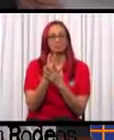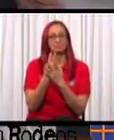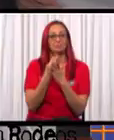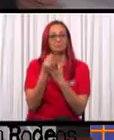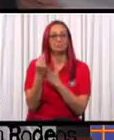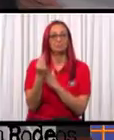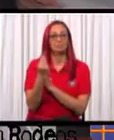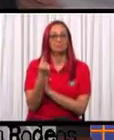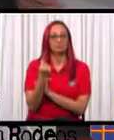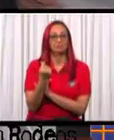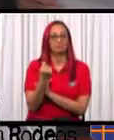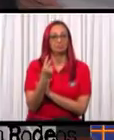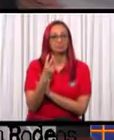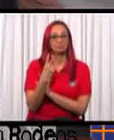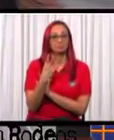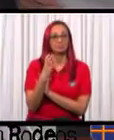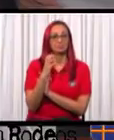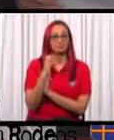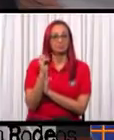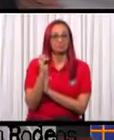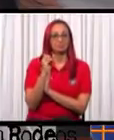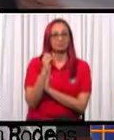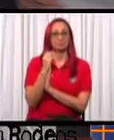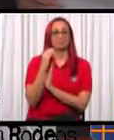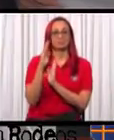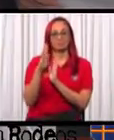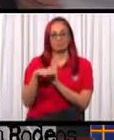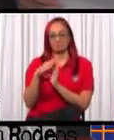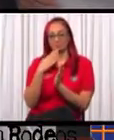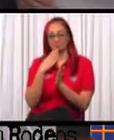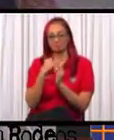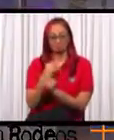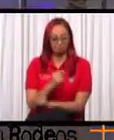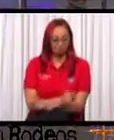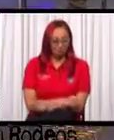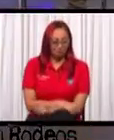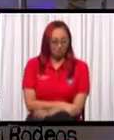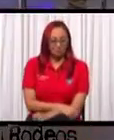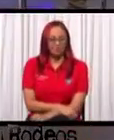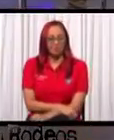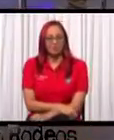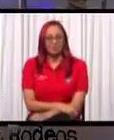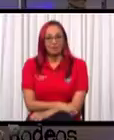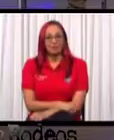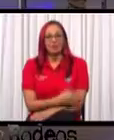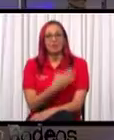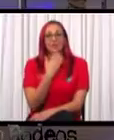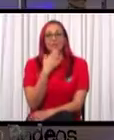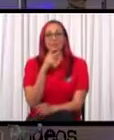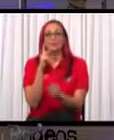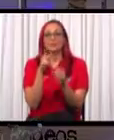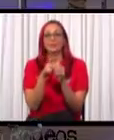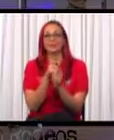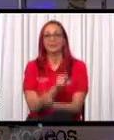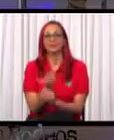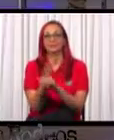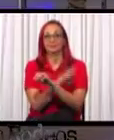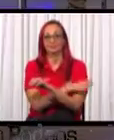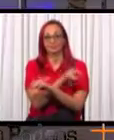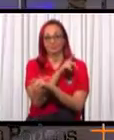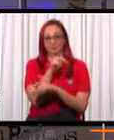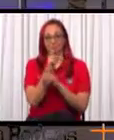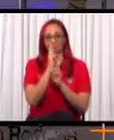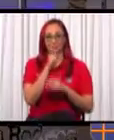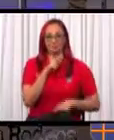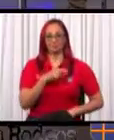un 25% mucho más barato. Buenas noches. No, muy buenas noches, don Dagoberto. Gracias por participar. Antes de que ustedes le respondan a don